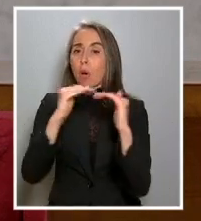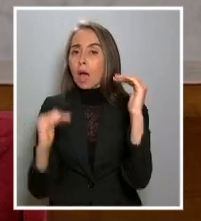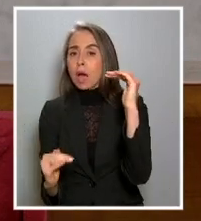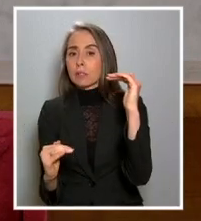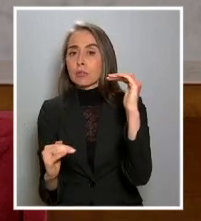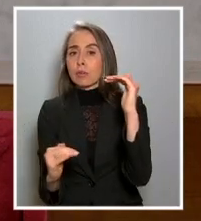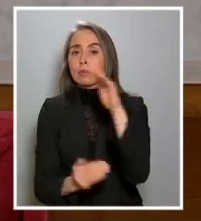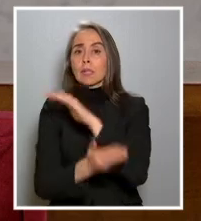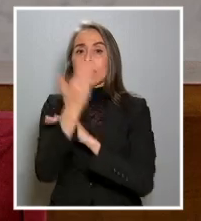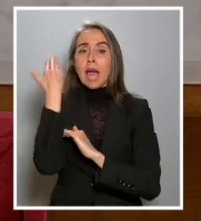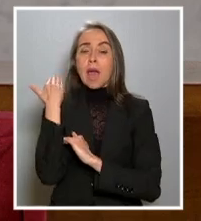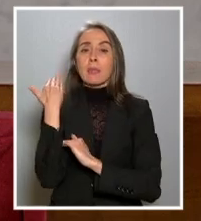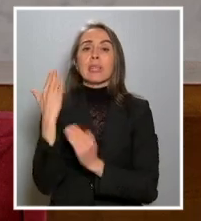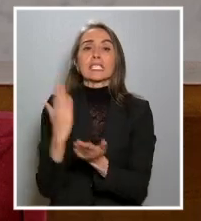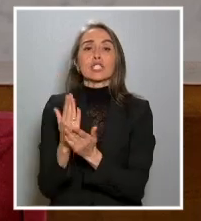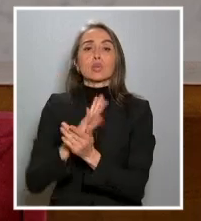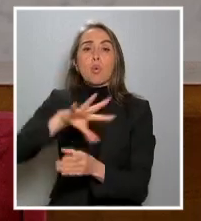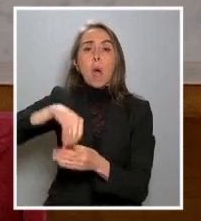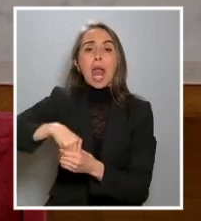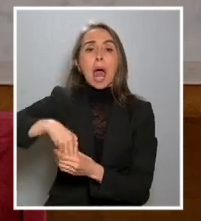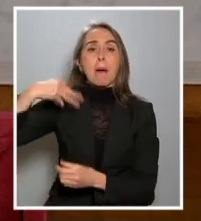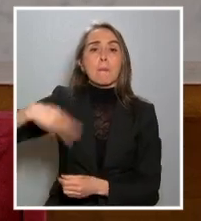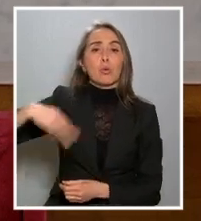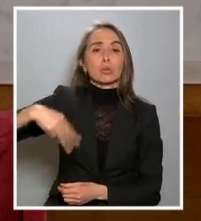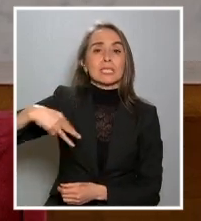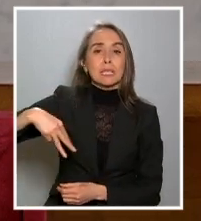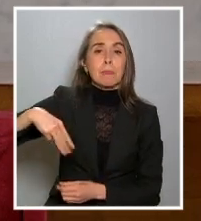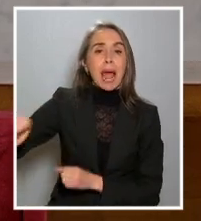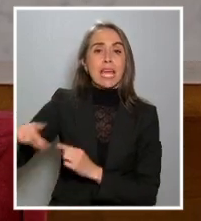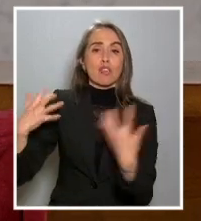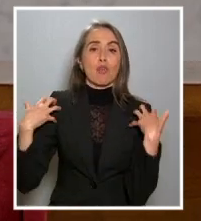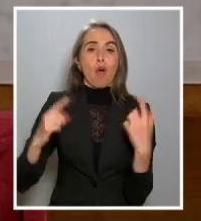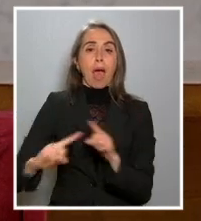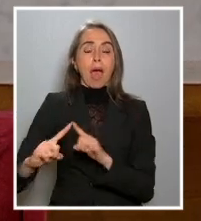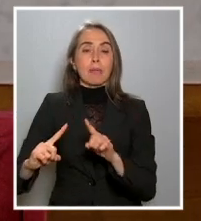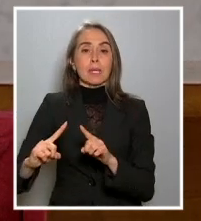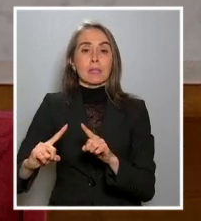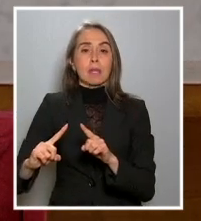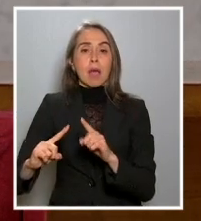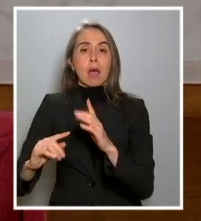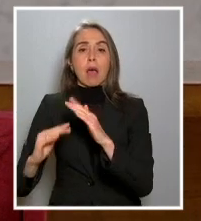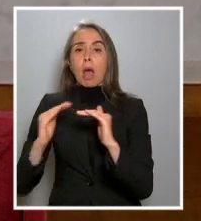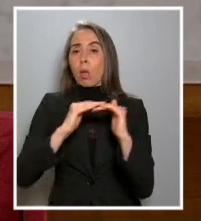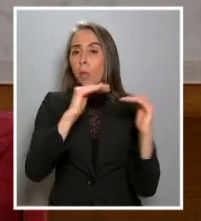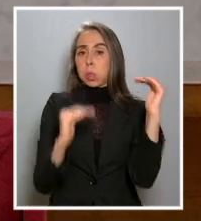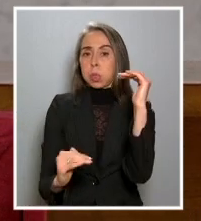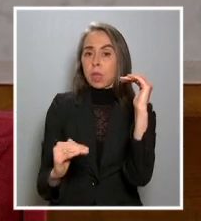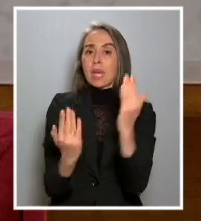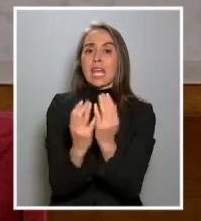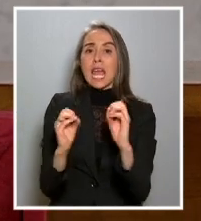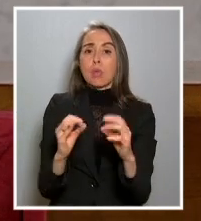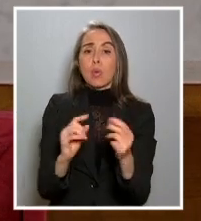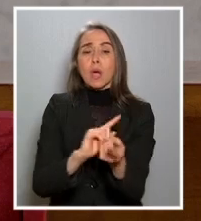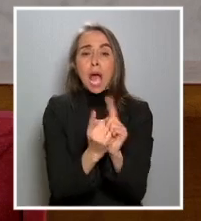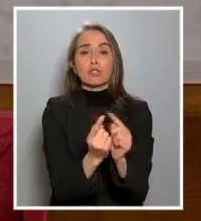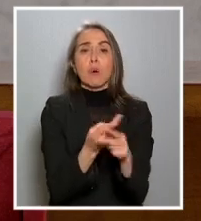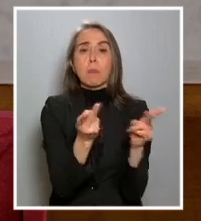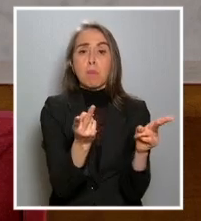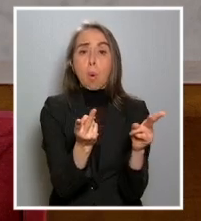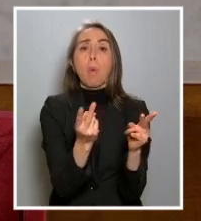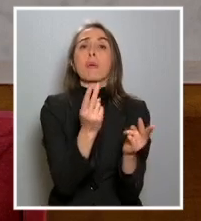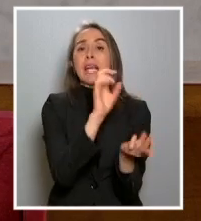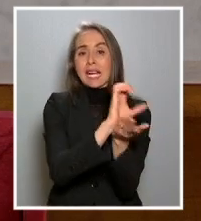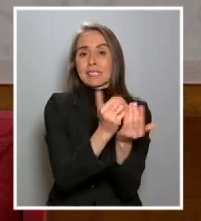la administración municipal para poder tener una educación pública de calidad, inclusiva